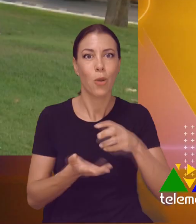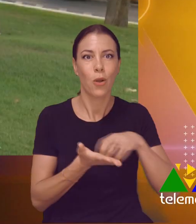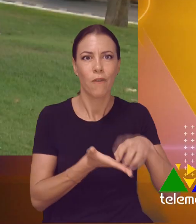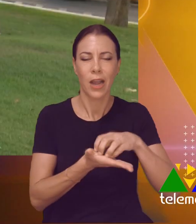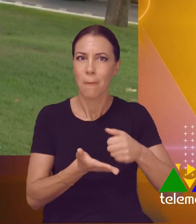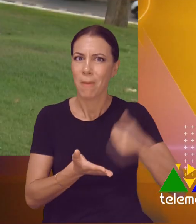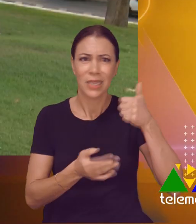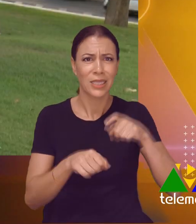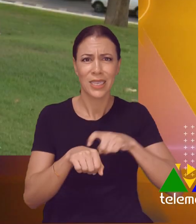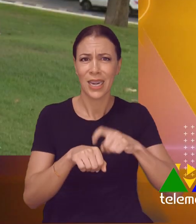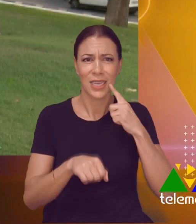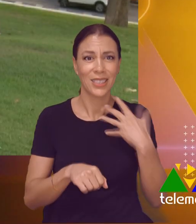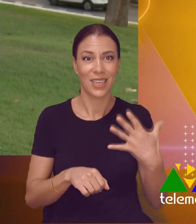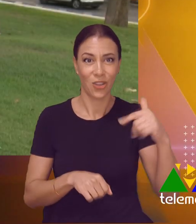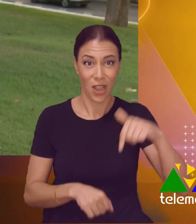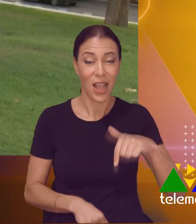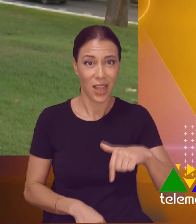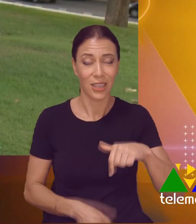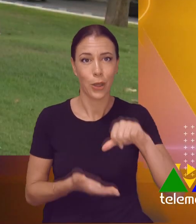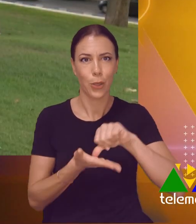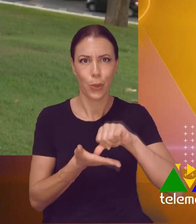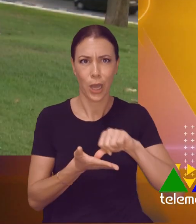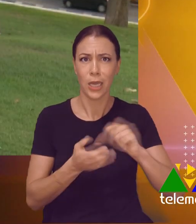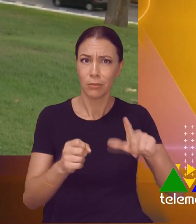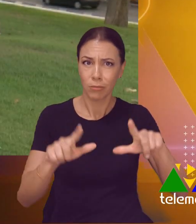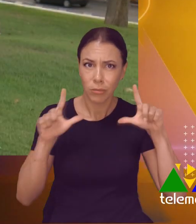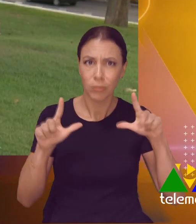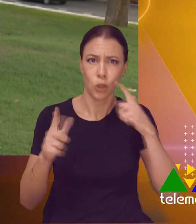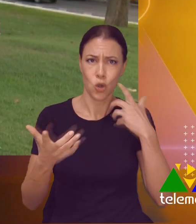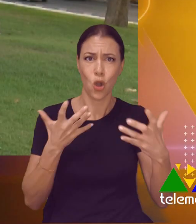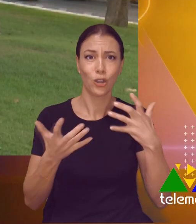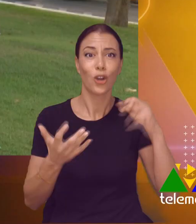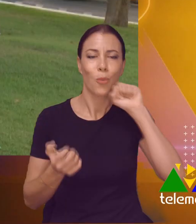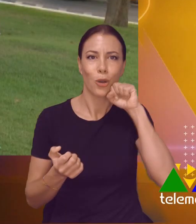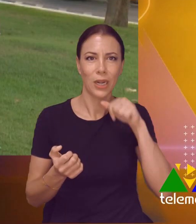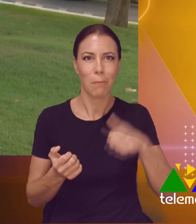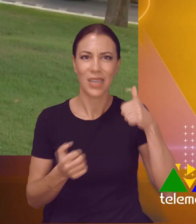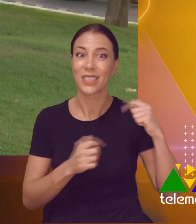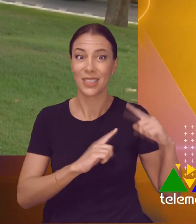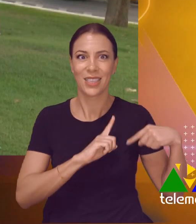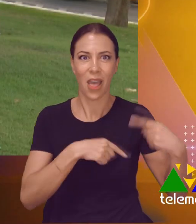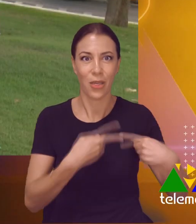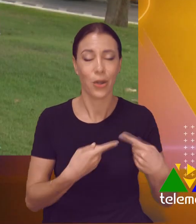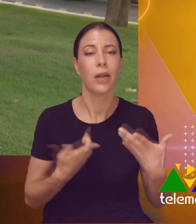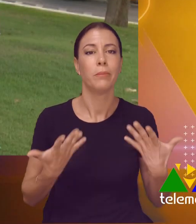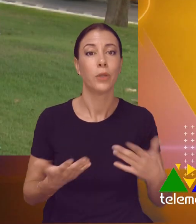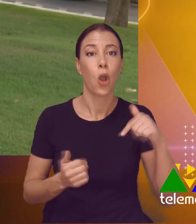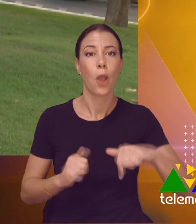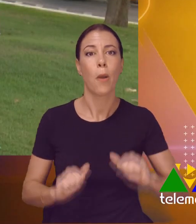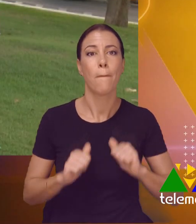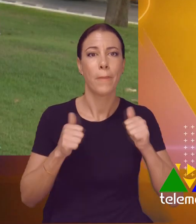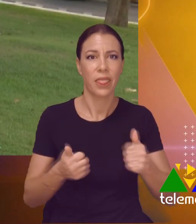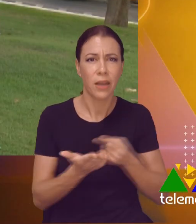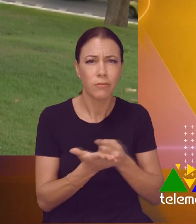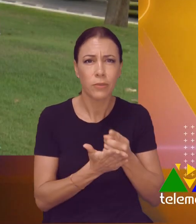en uno de los barrios más característicos de nuestra ciudad, representativo y notorio del Motril más tradicional. Hoy